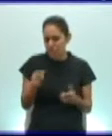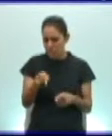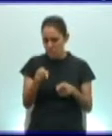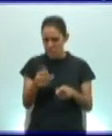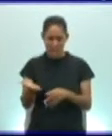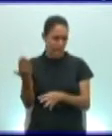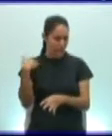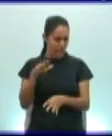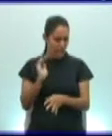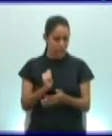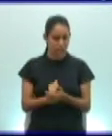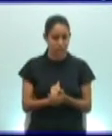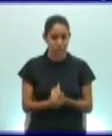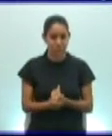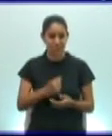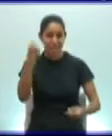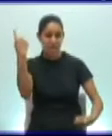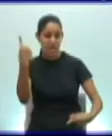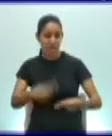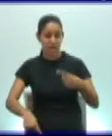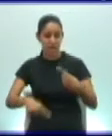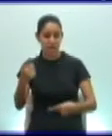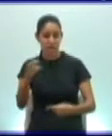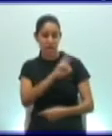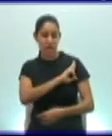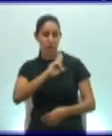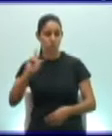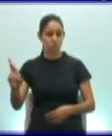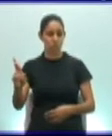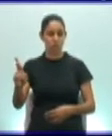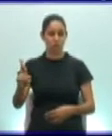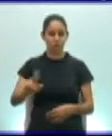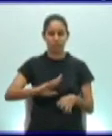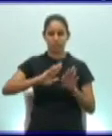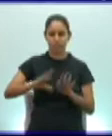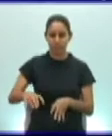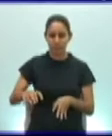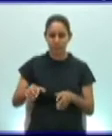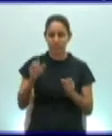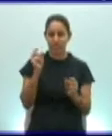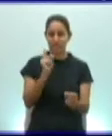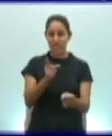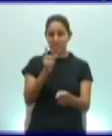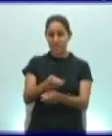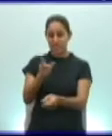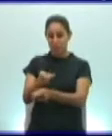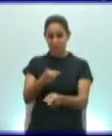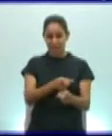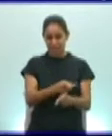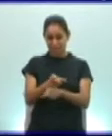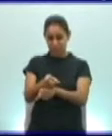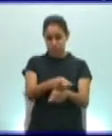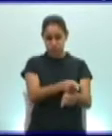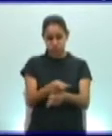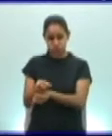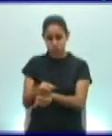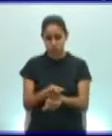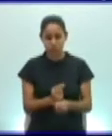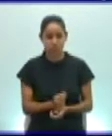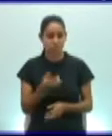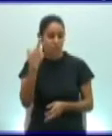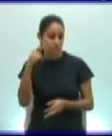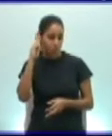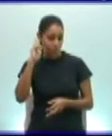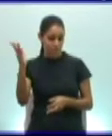contrarrevolución. Una de ellas, el Encanto, incendiada por las acciones de la contrarrevolución interna. Y sobre todo, cuando ustedes mencionen este hecho, tengan